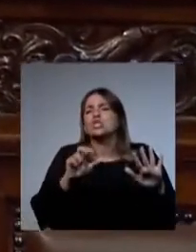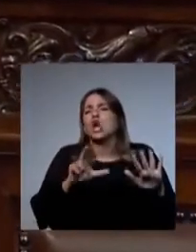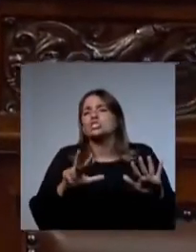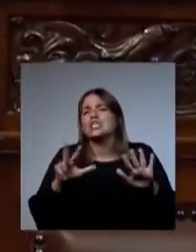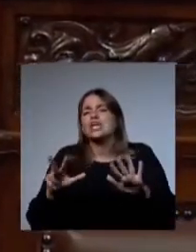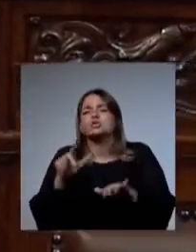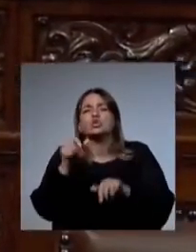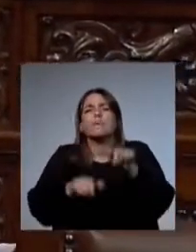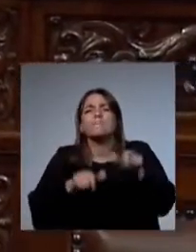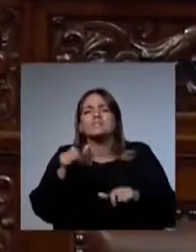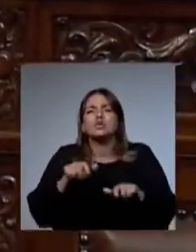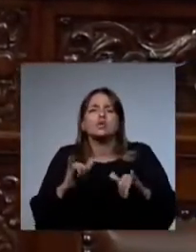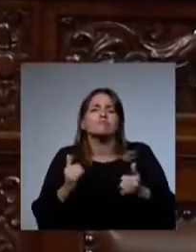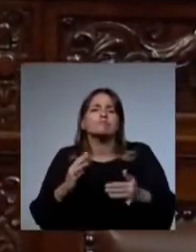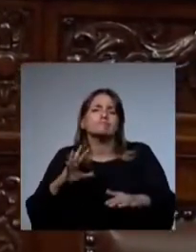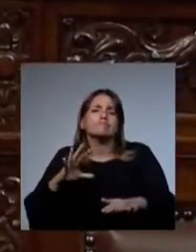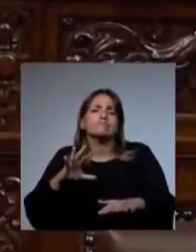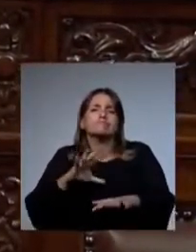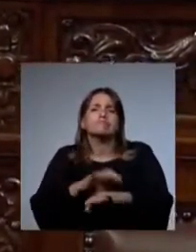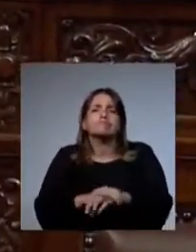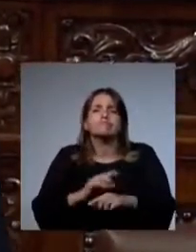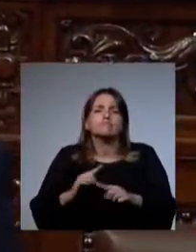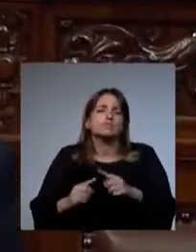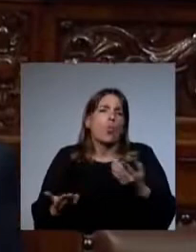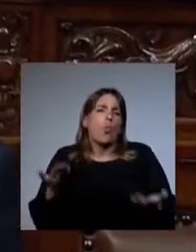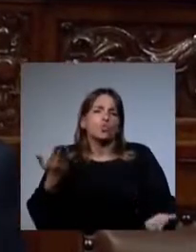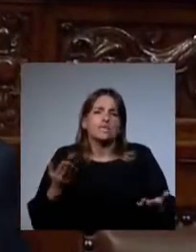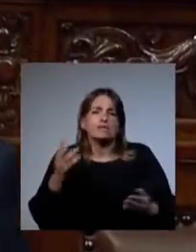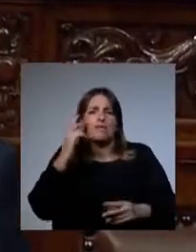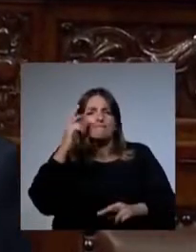688 personas que eran requeridas por la justicia.